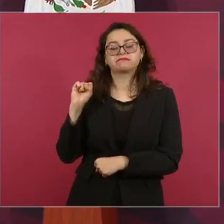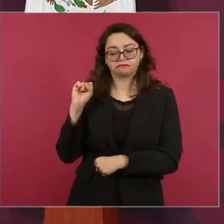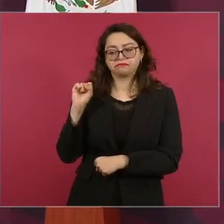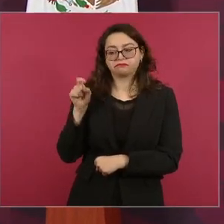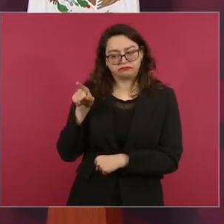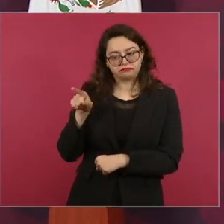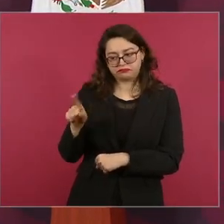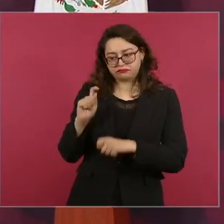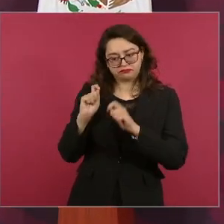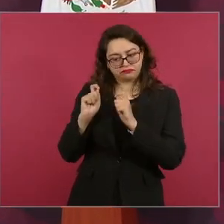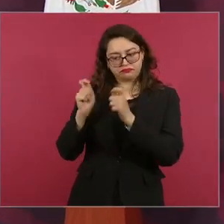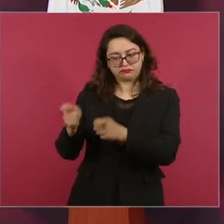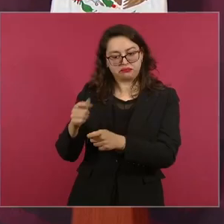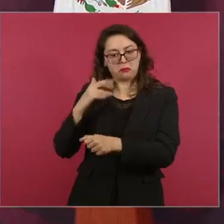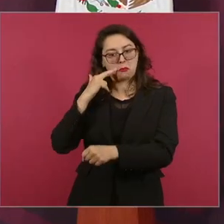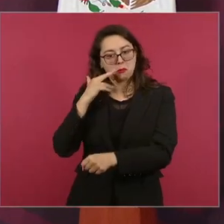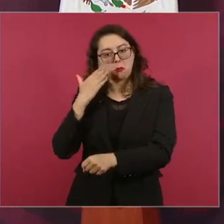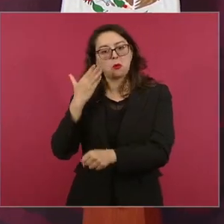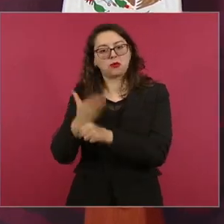diplomática,